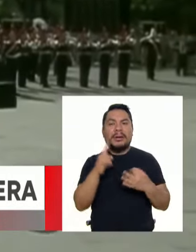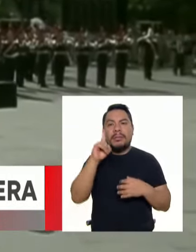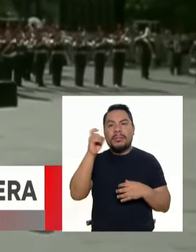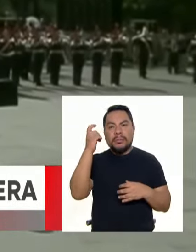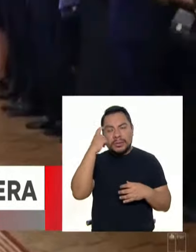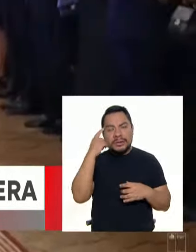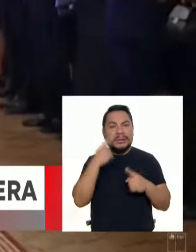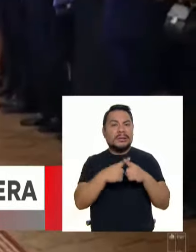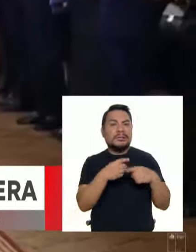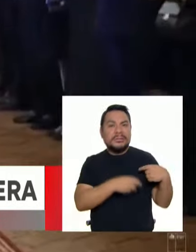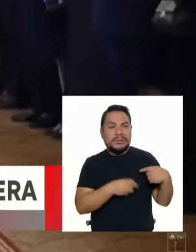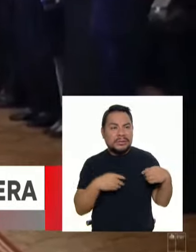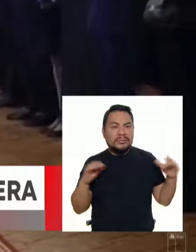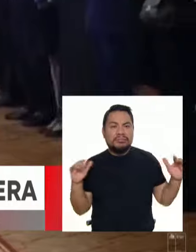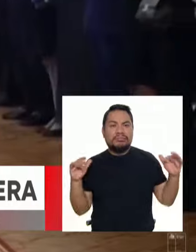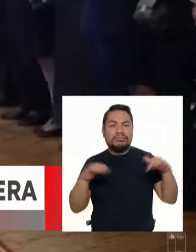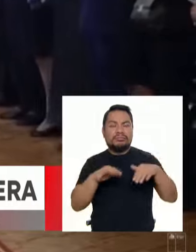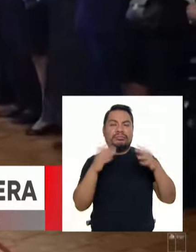y ministros.